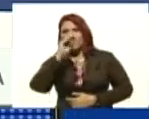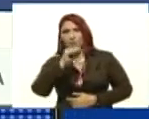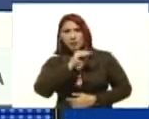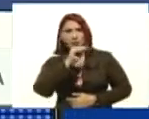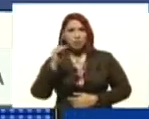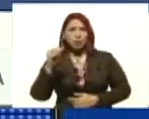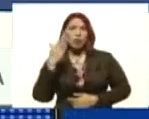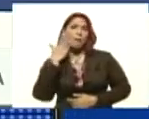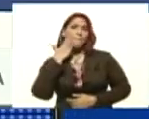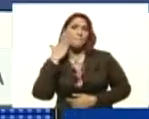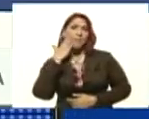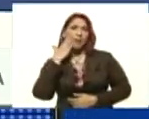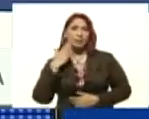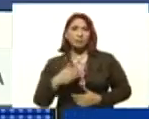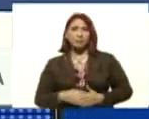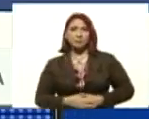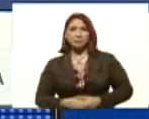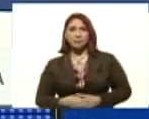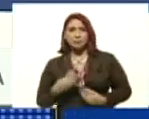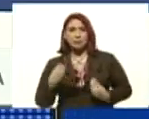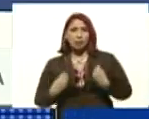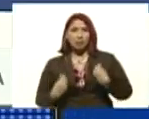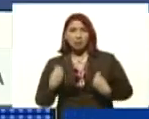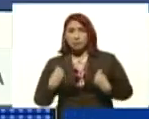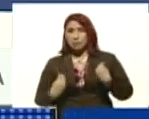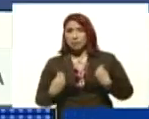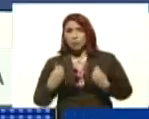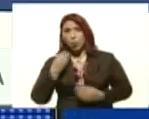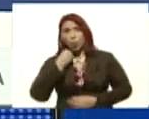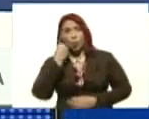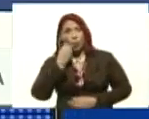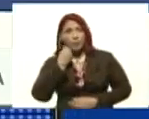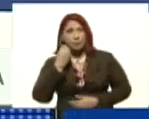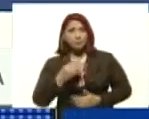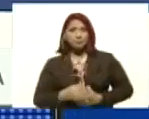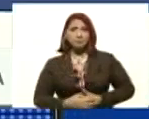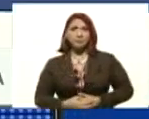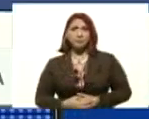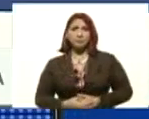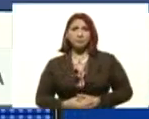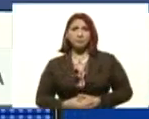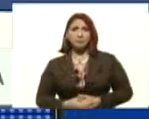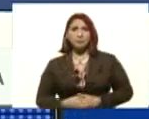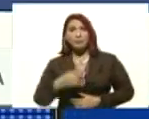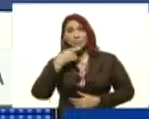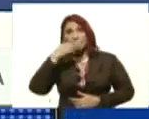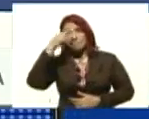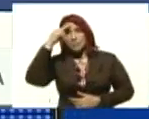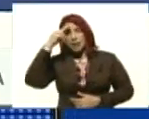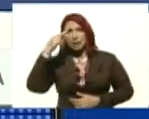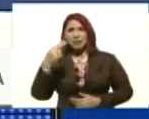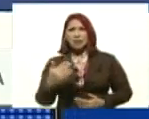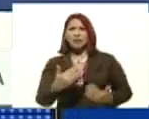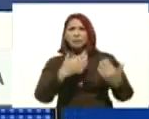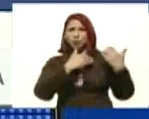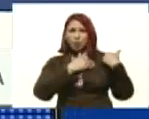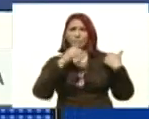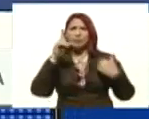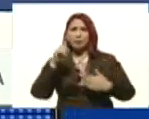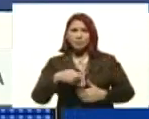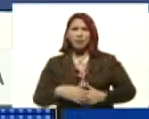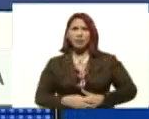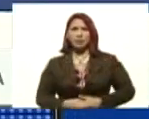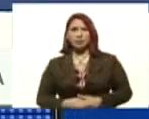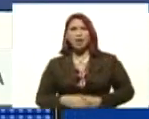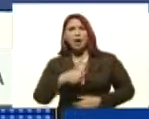las madres preocupada de sus muchachos y de los padres responsables también y de